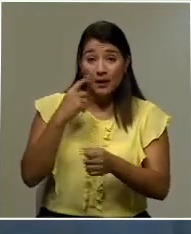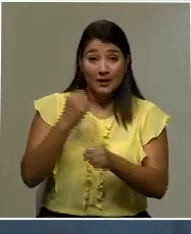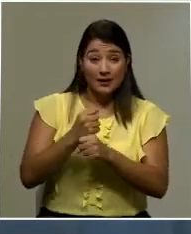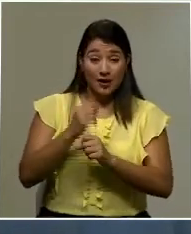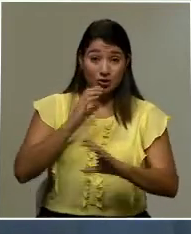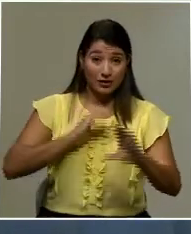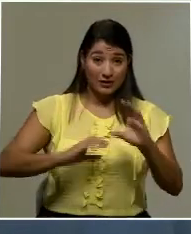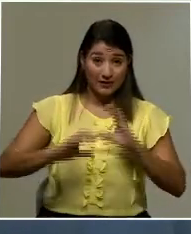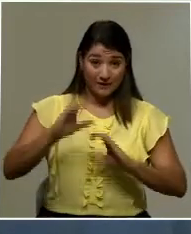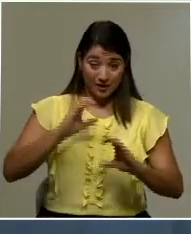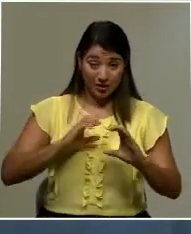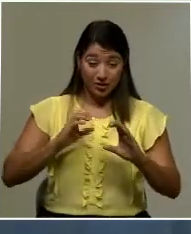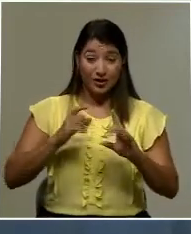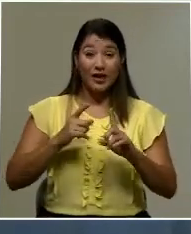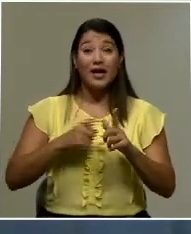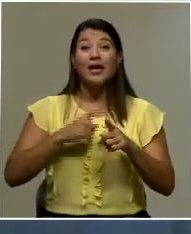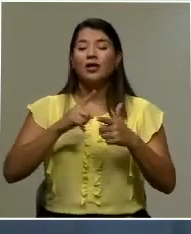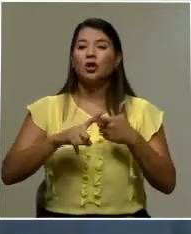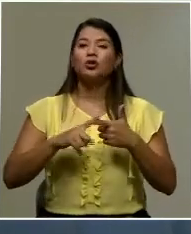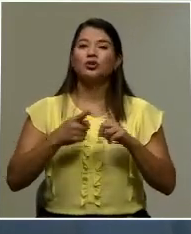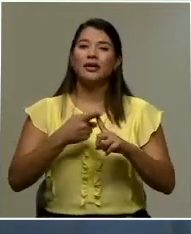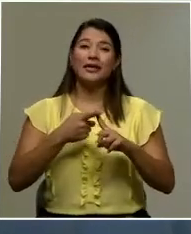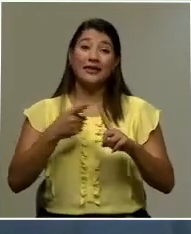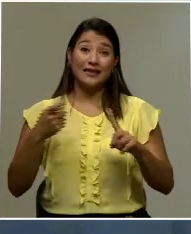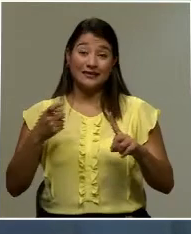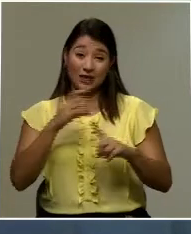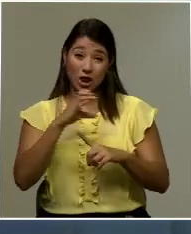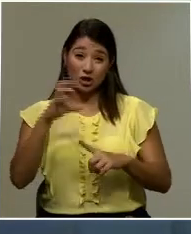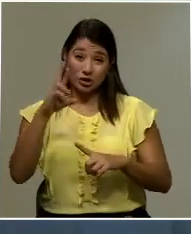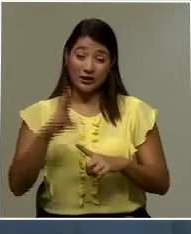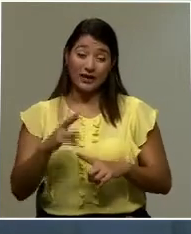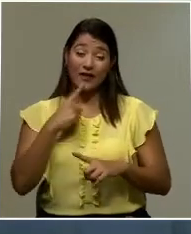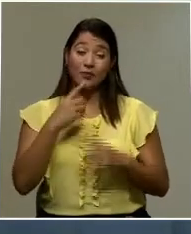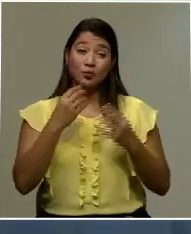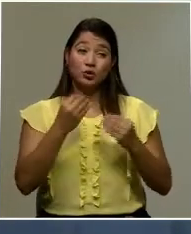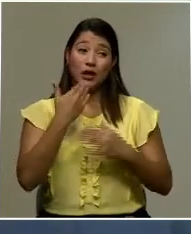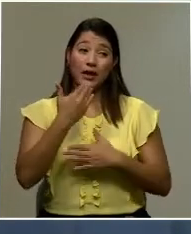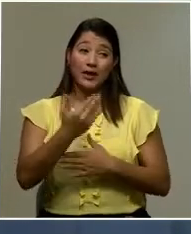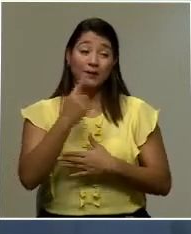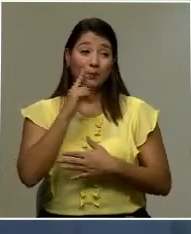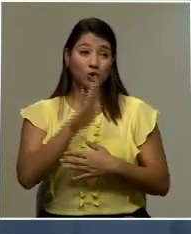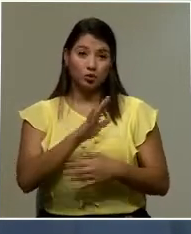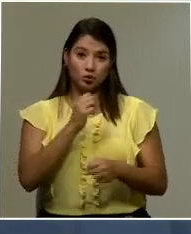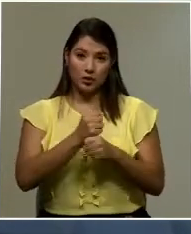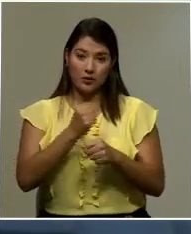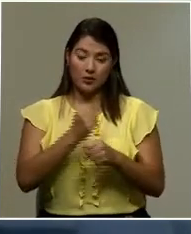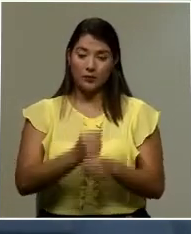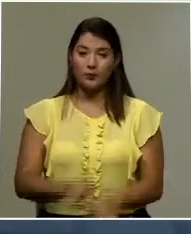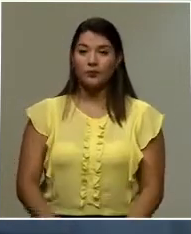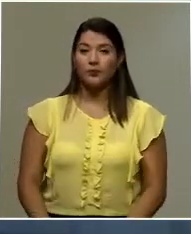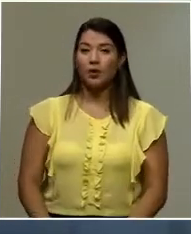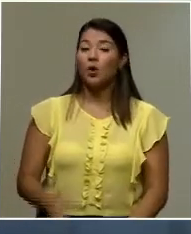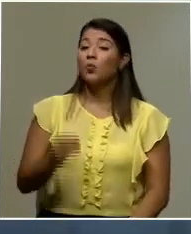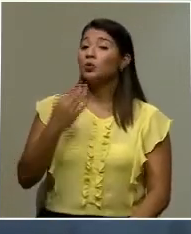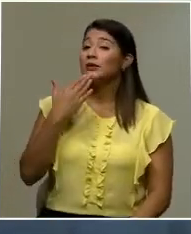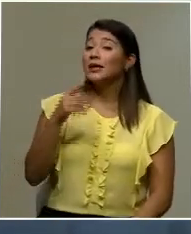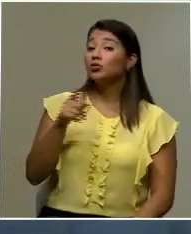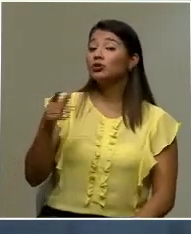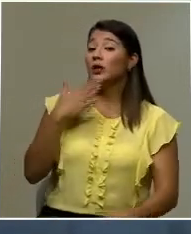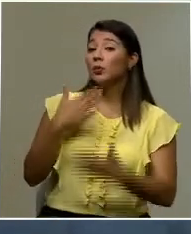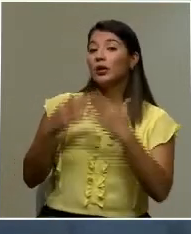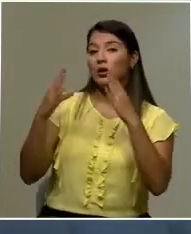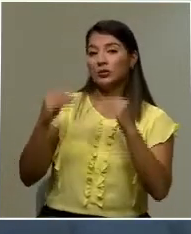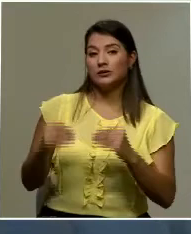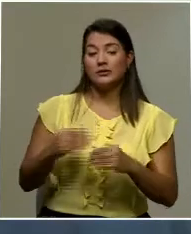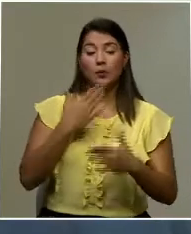que desde este pequeño lugar del mundo le damos las gracias por su trabajo. Muchas gracias a ustedes y buenas